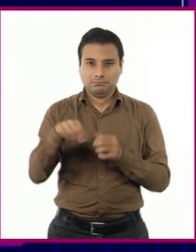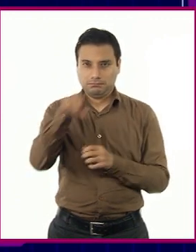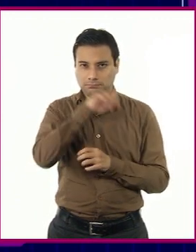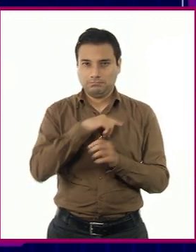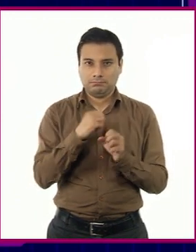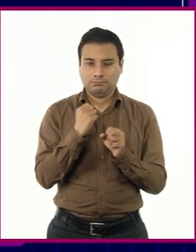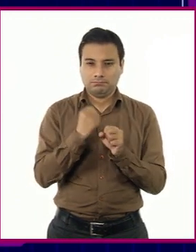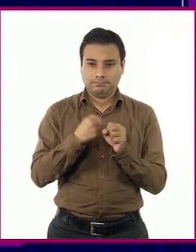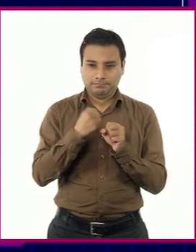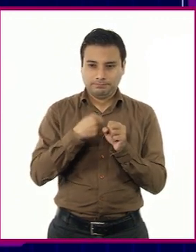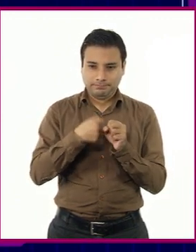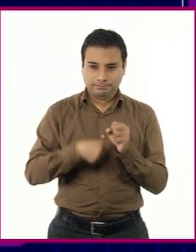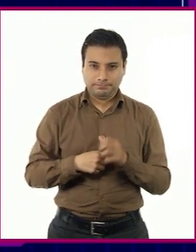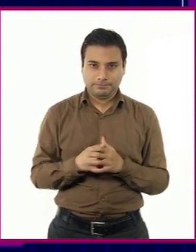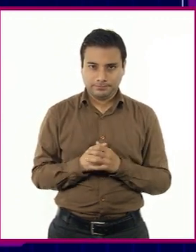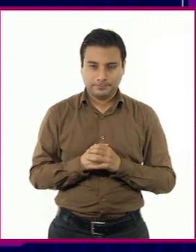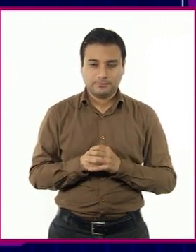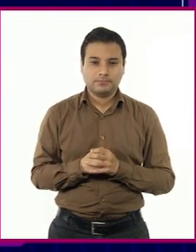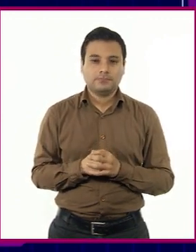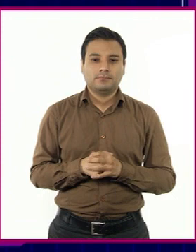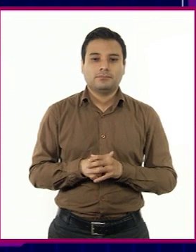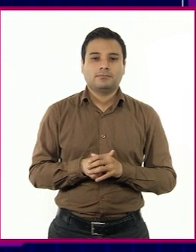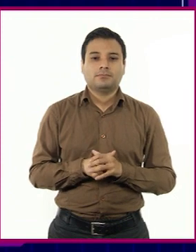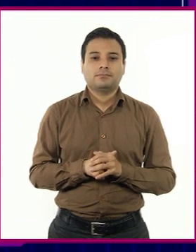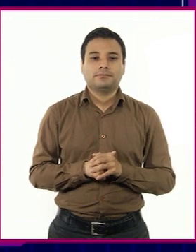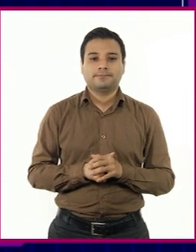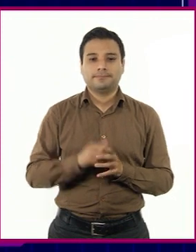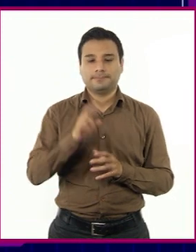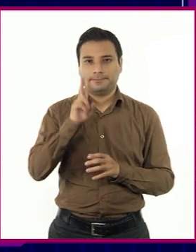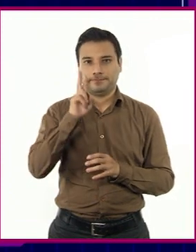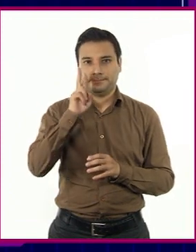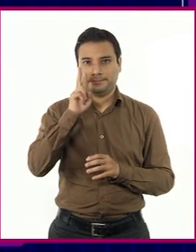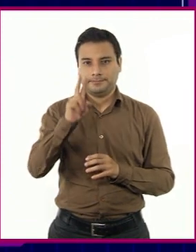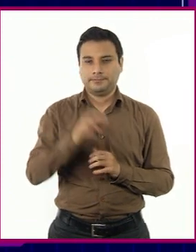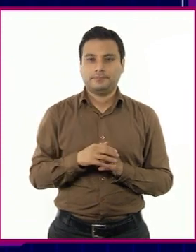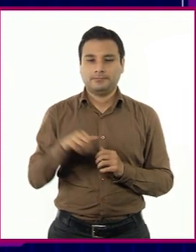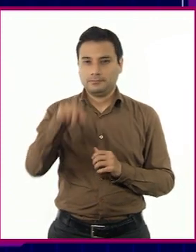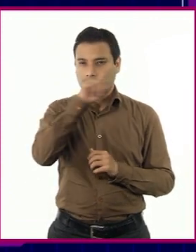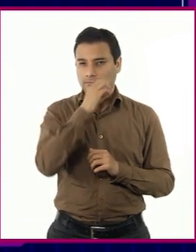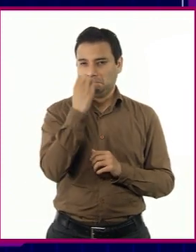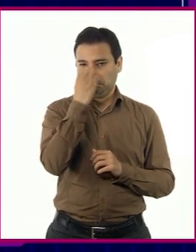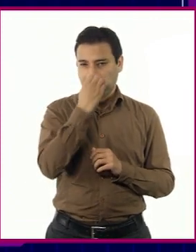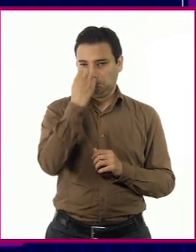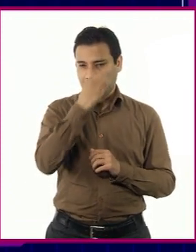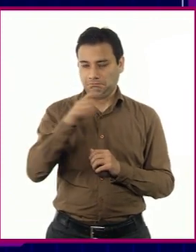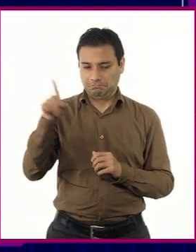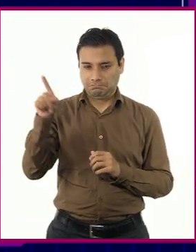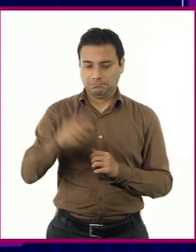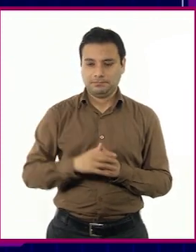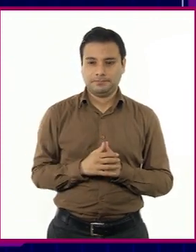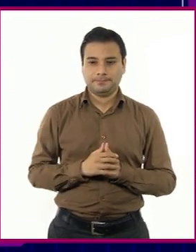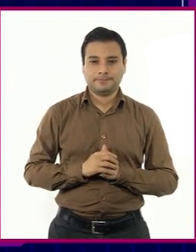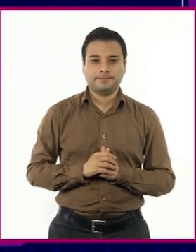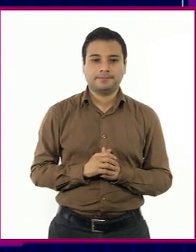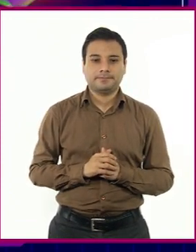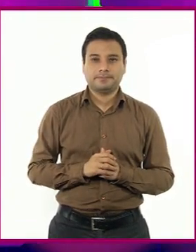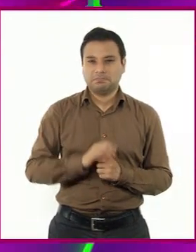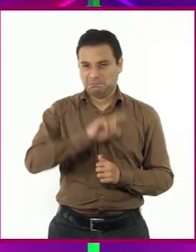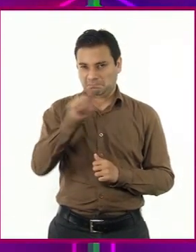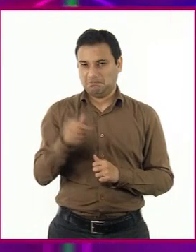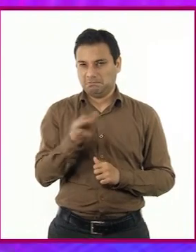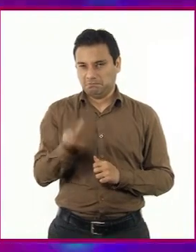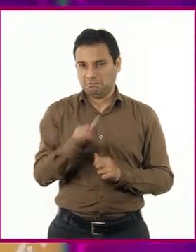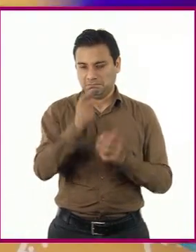practicando las medidas de dispersión, observen y analicen la siguiente gráfica para responder algunas